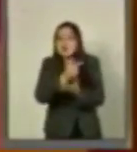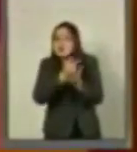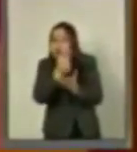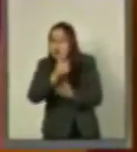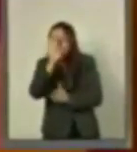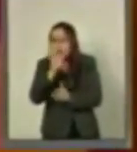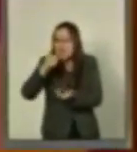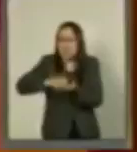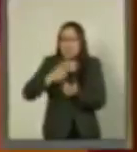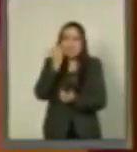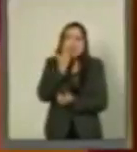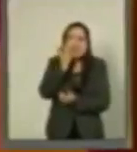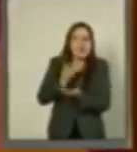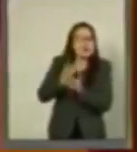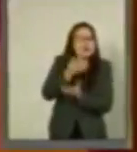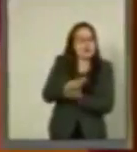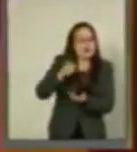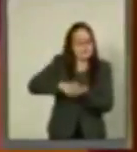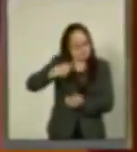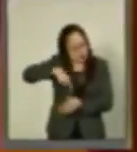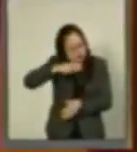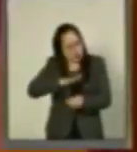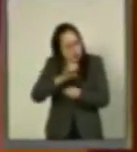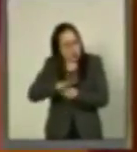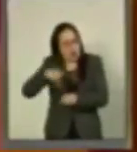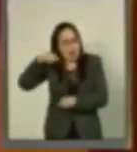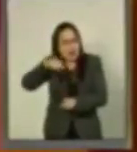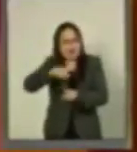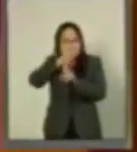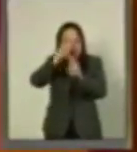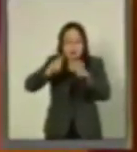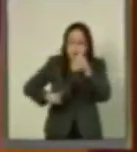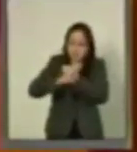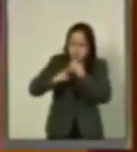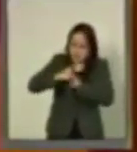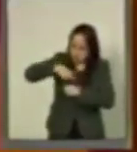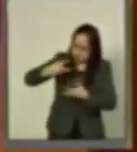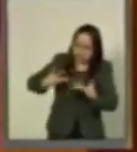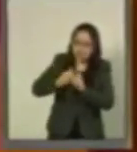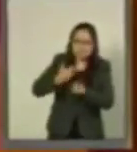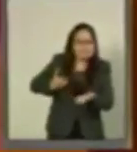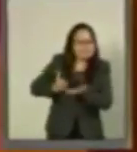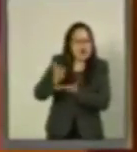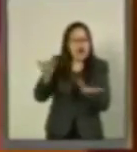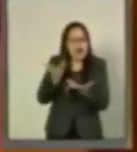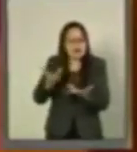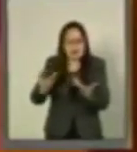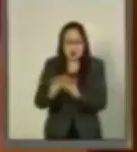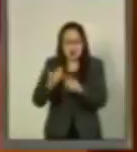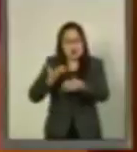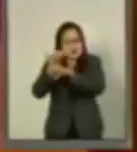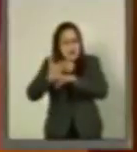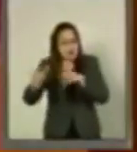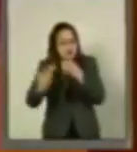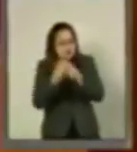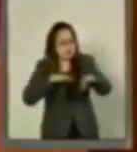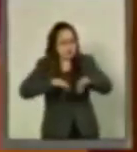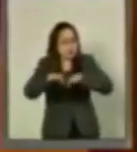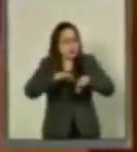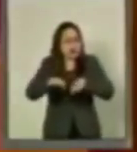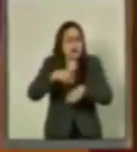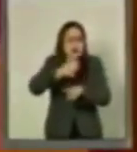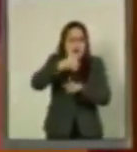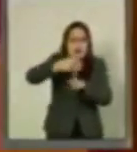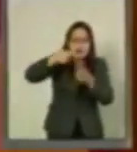nos estamos decididos a entrar a un problema y lo hemos venido trabajando también con los estados. Cada estado tiene